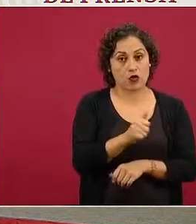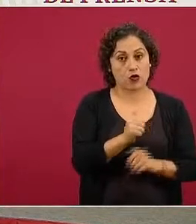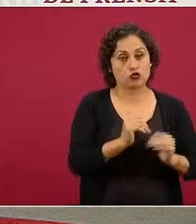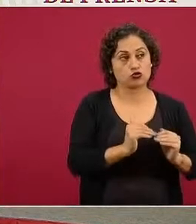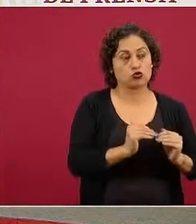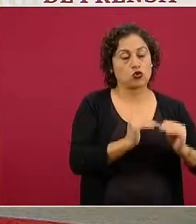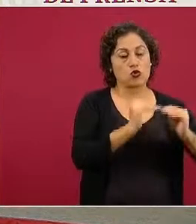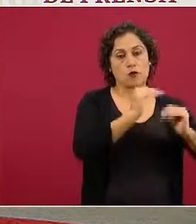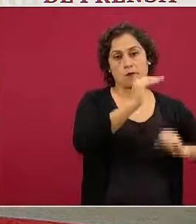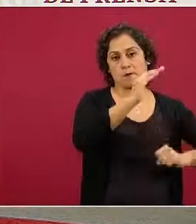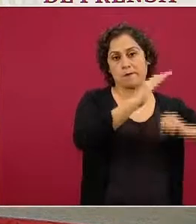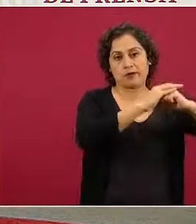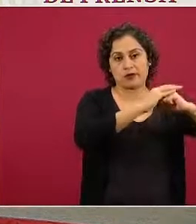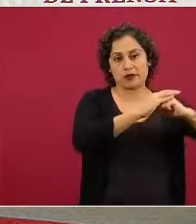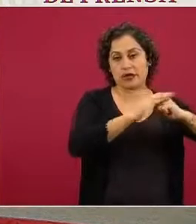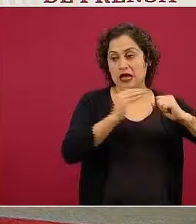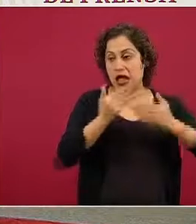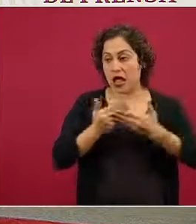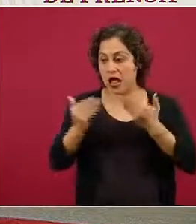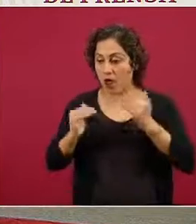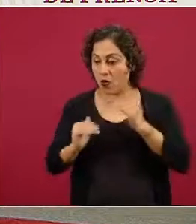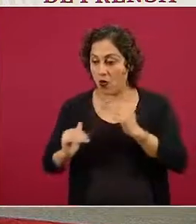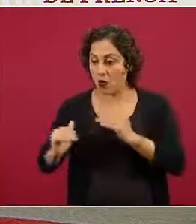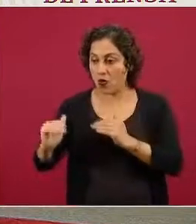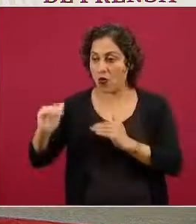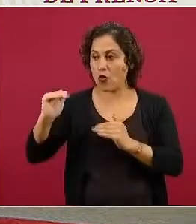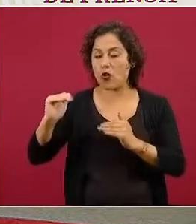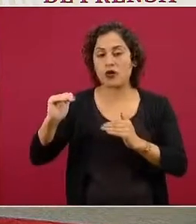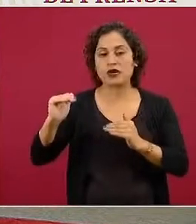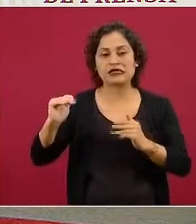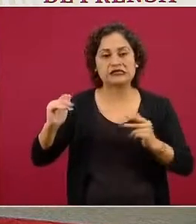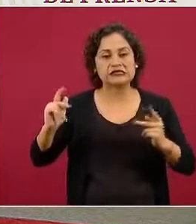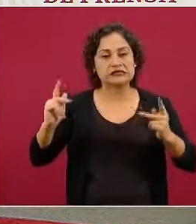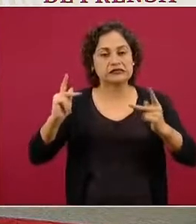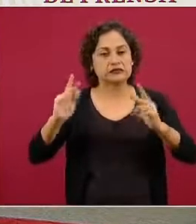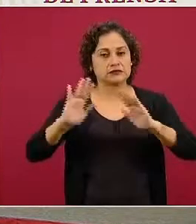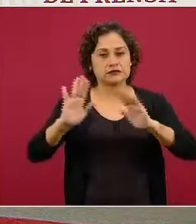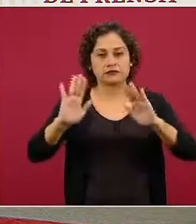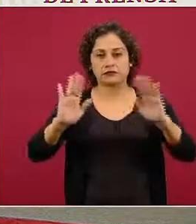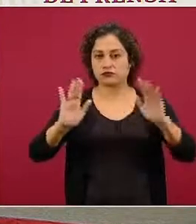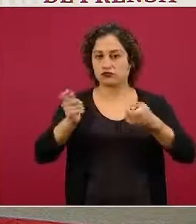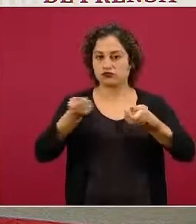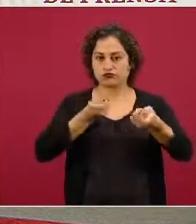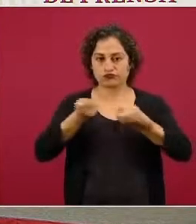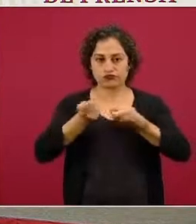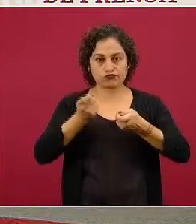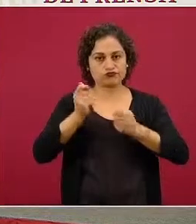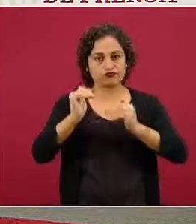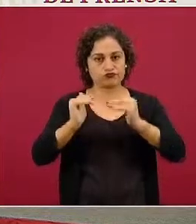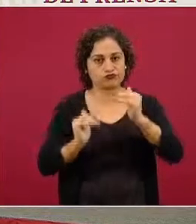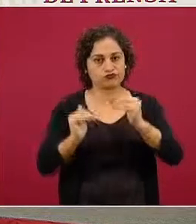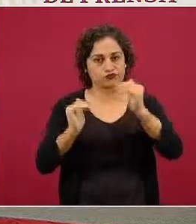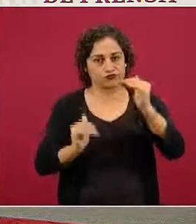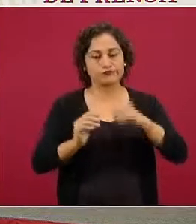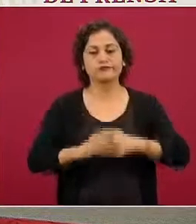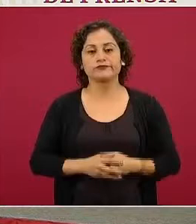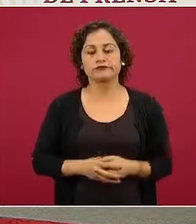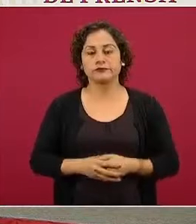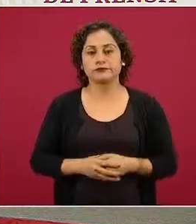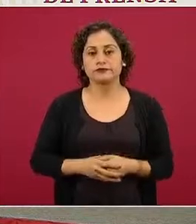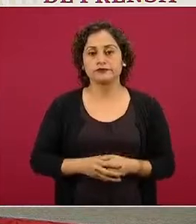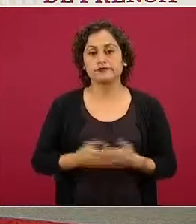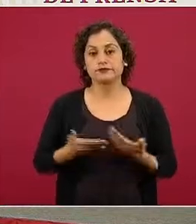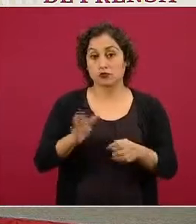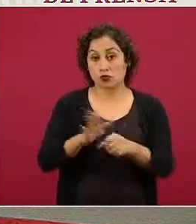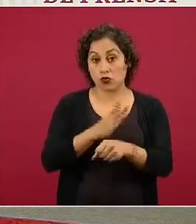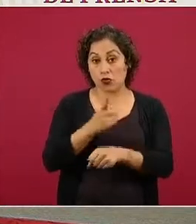el pico epidémico máximo que tuvimos al inicio de la epidemia, y por lo tanto